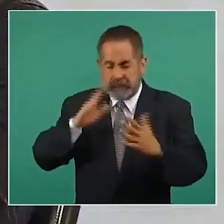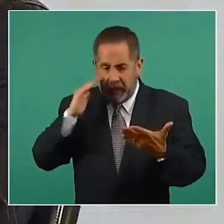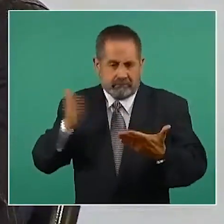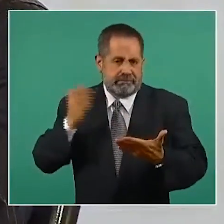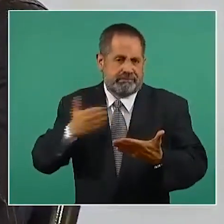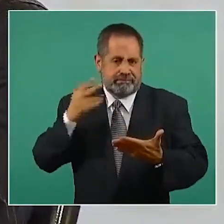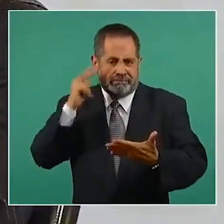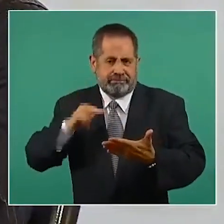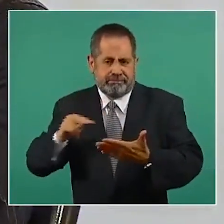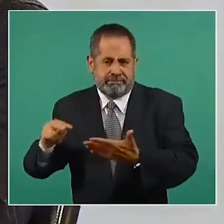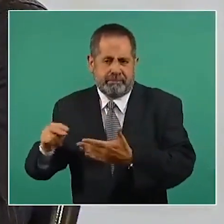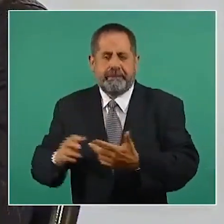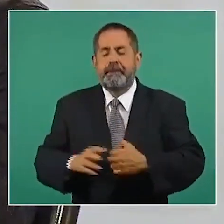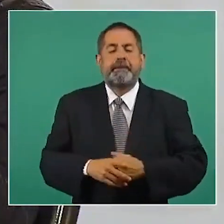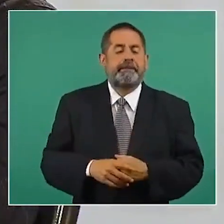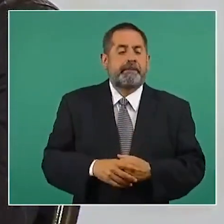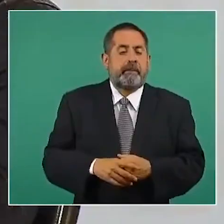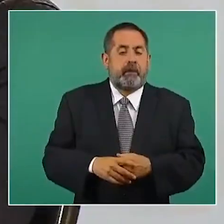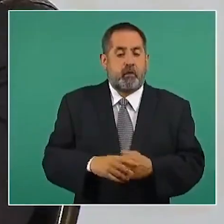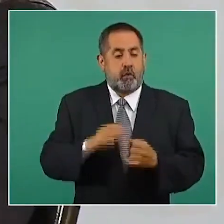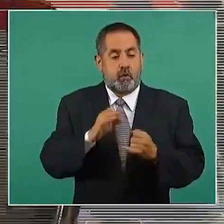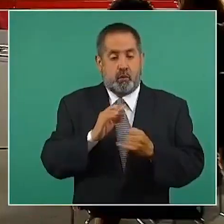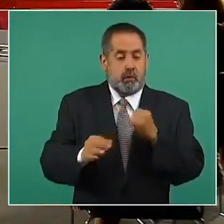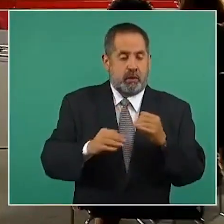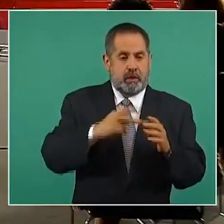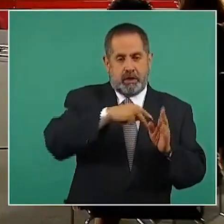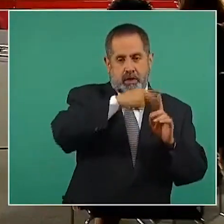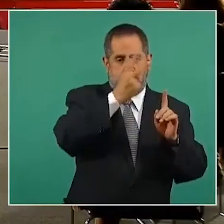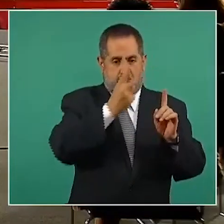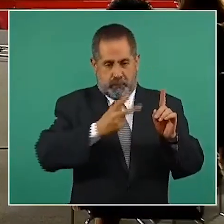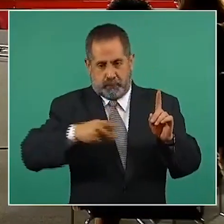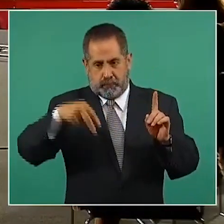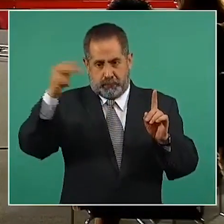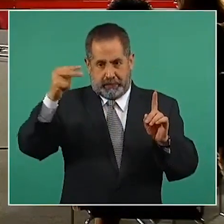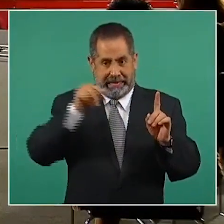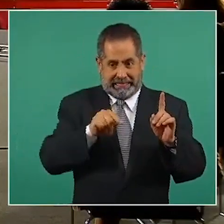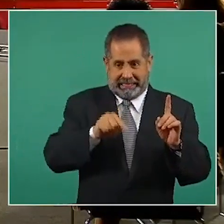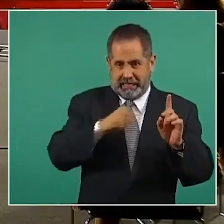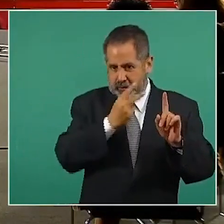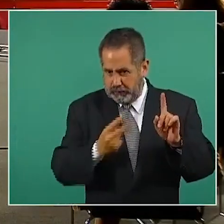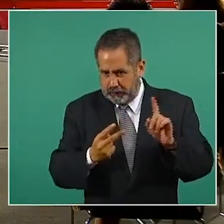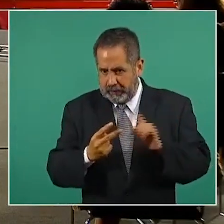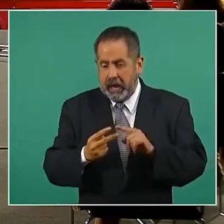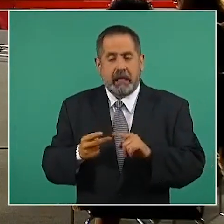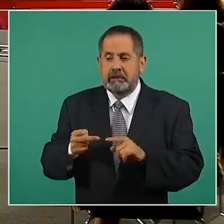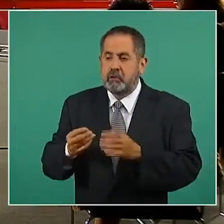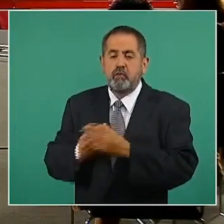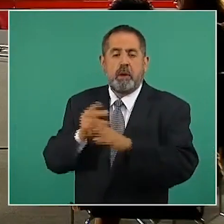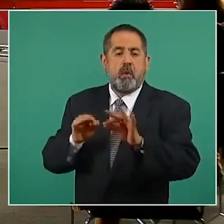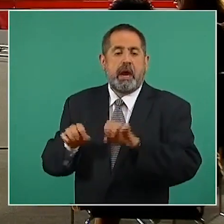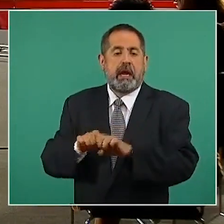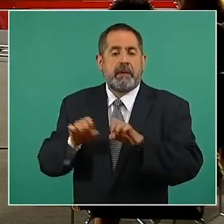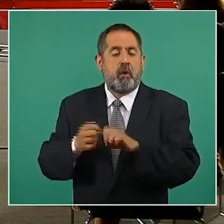mundo. Y finalmente, en el periodo interolas, se creó el equipo de salud mental del